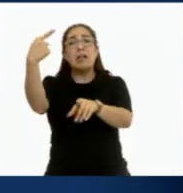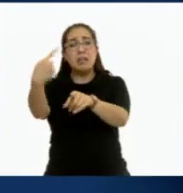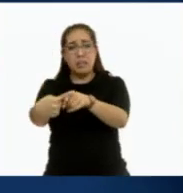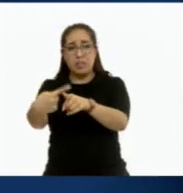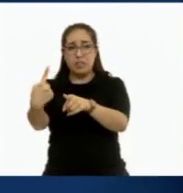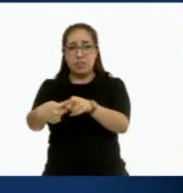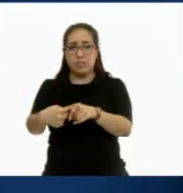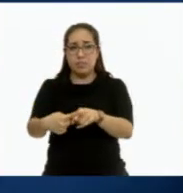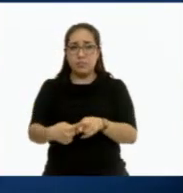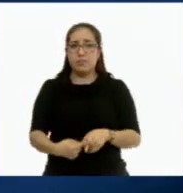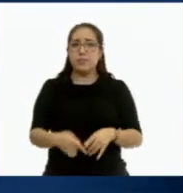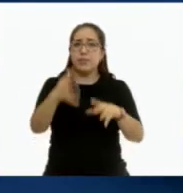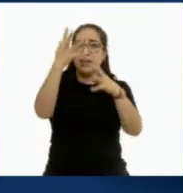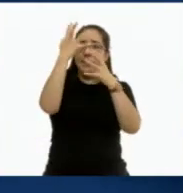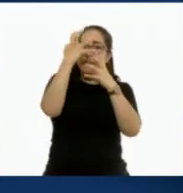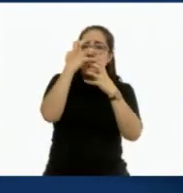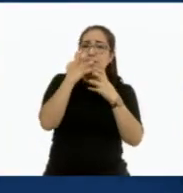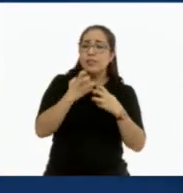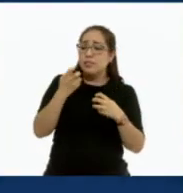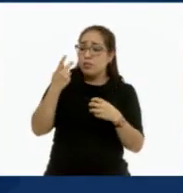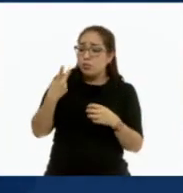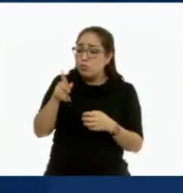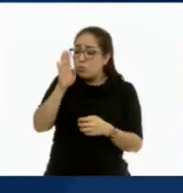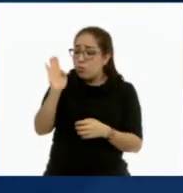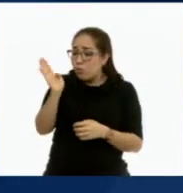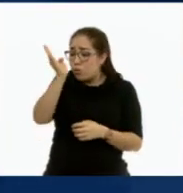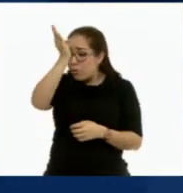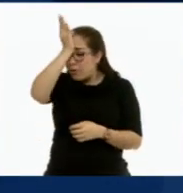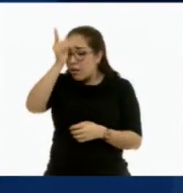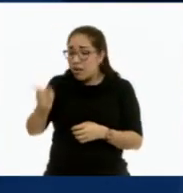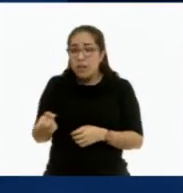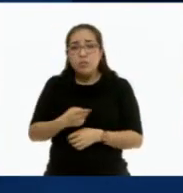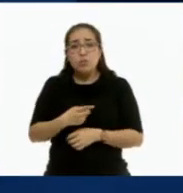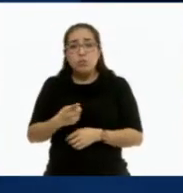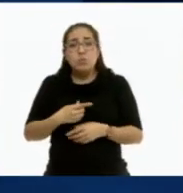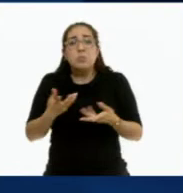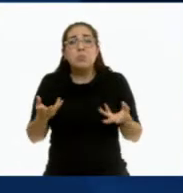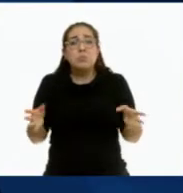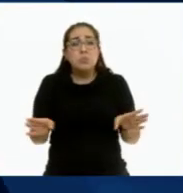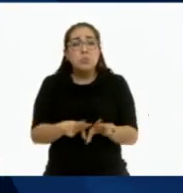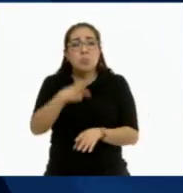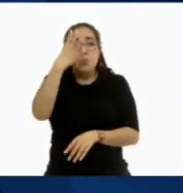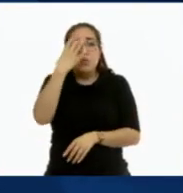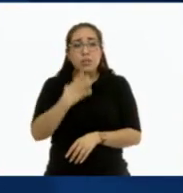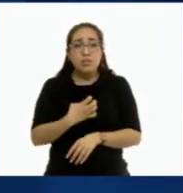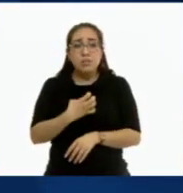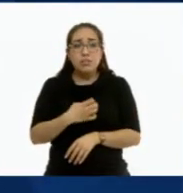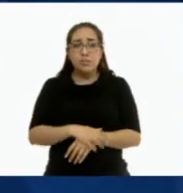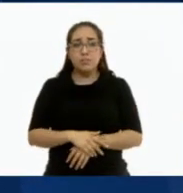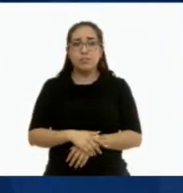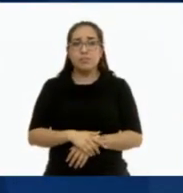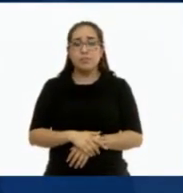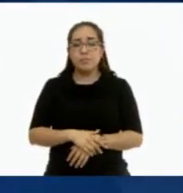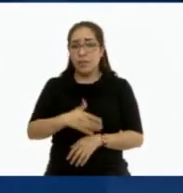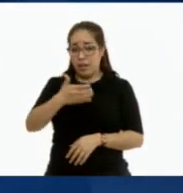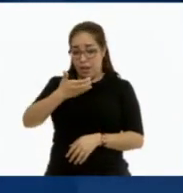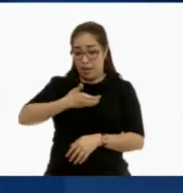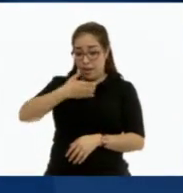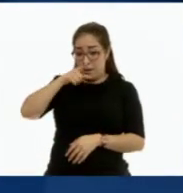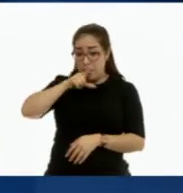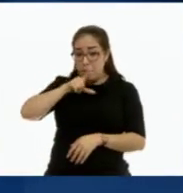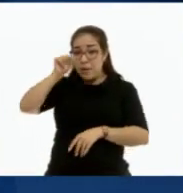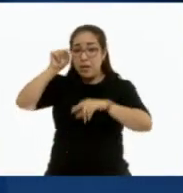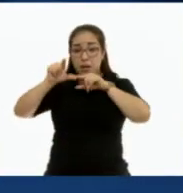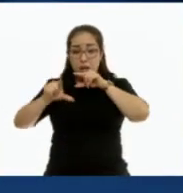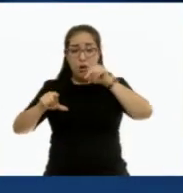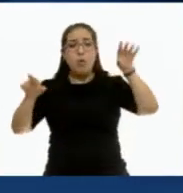la tristeza en una oveja solitaria? ¿Y qué pasa en el palomar si aprenden canto las palomas?